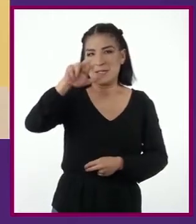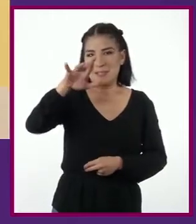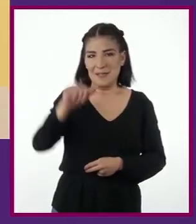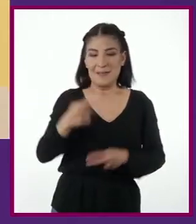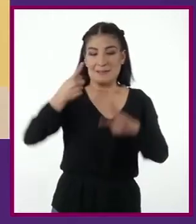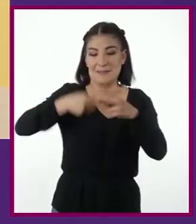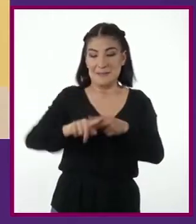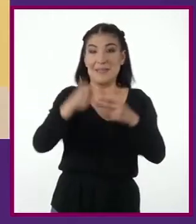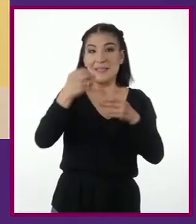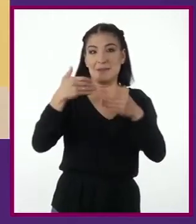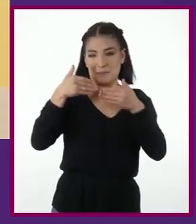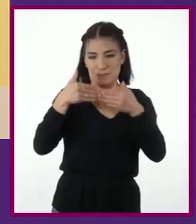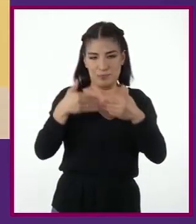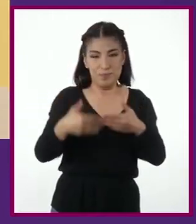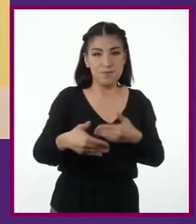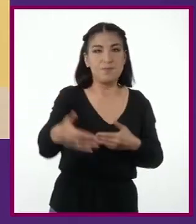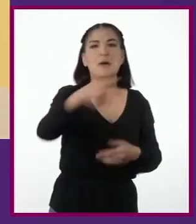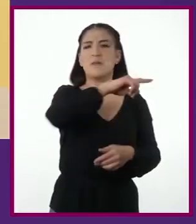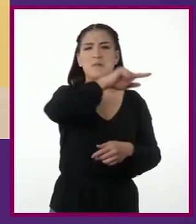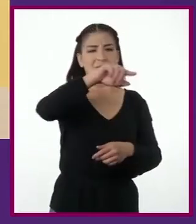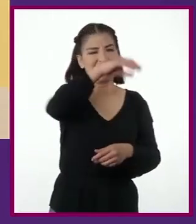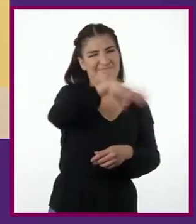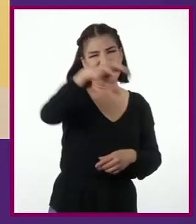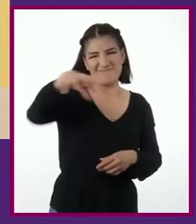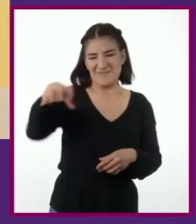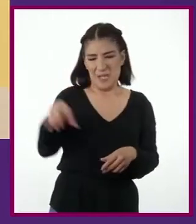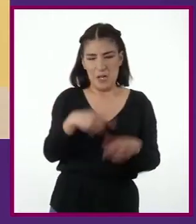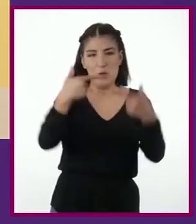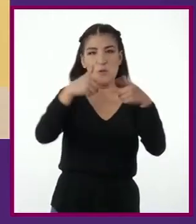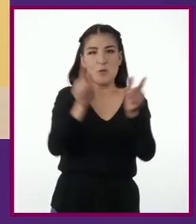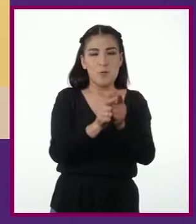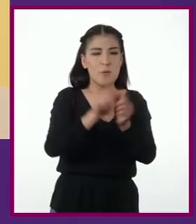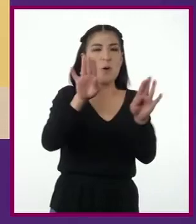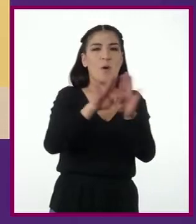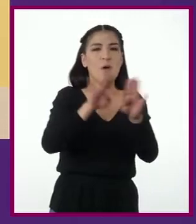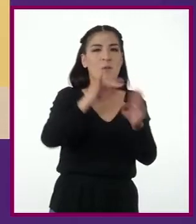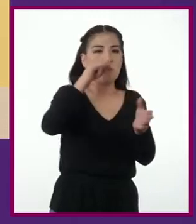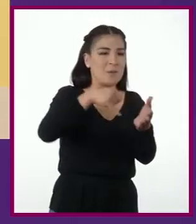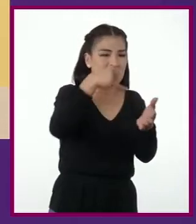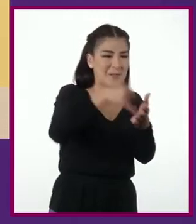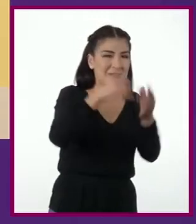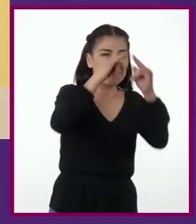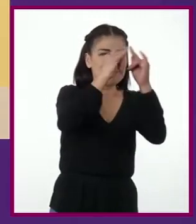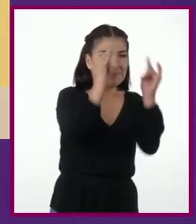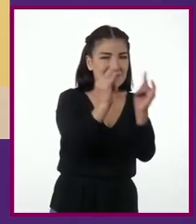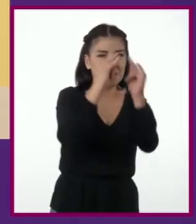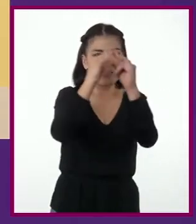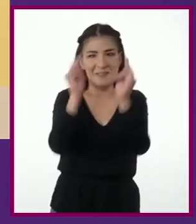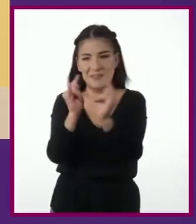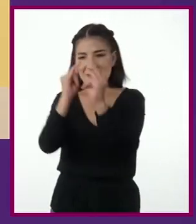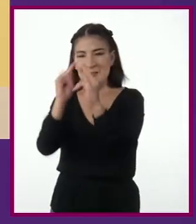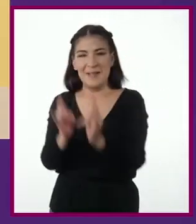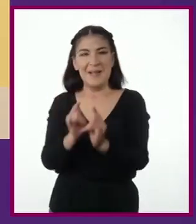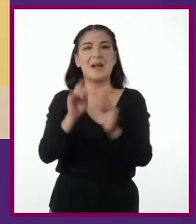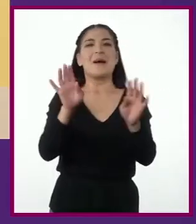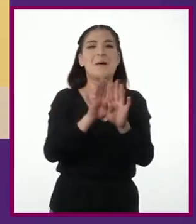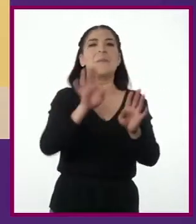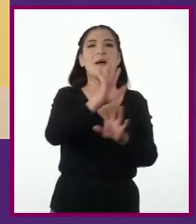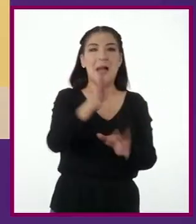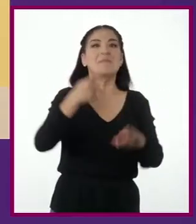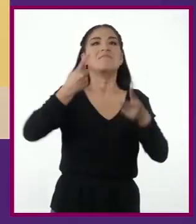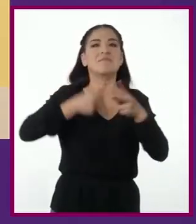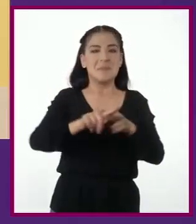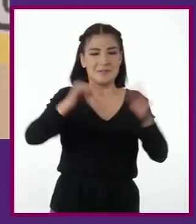entonces, la mayoría de los grupos vivían en pequeñas aldeas y ya se practicaban la agricultura y